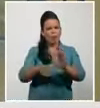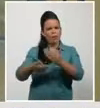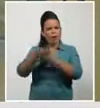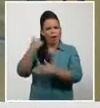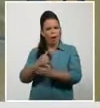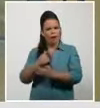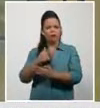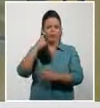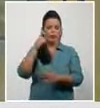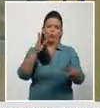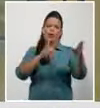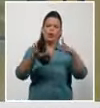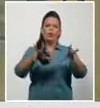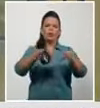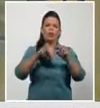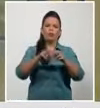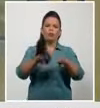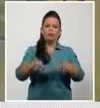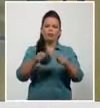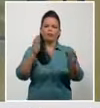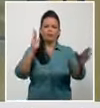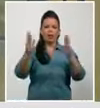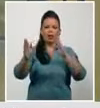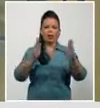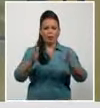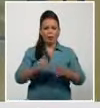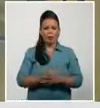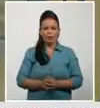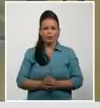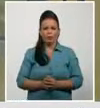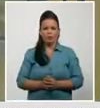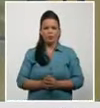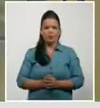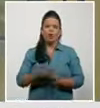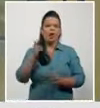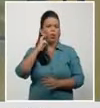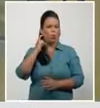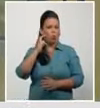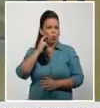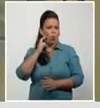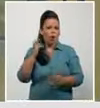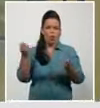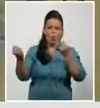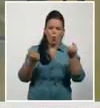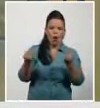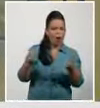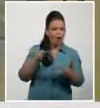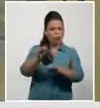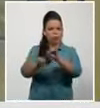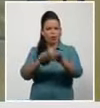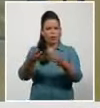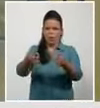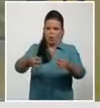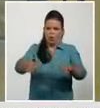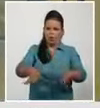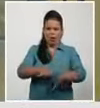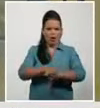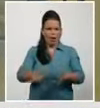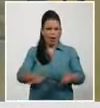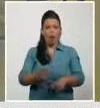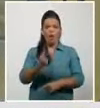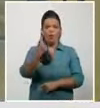nueva normalidad para esos territorios y, por supuesto, la transportación normal como está establecida. Como ya te decía, solo se reduce